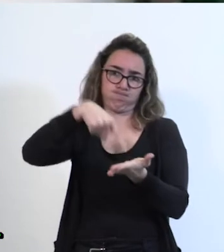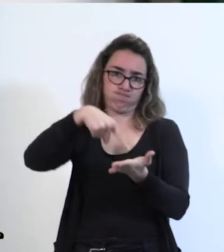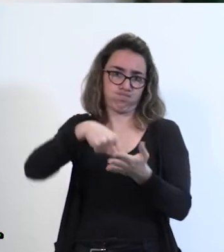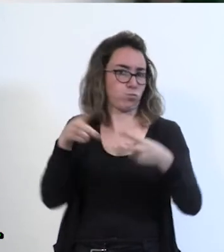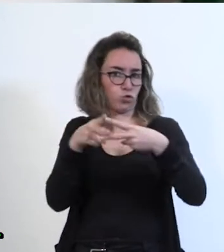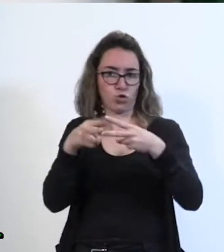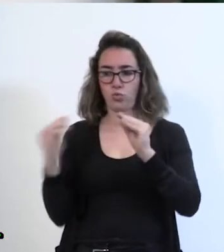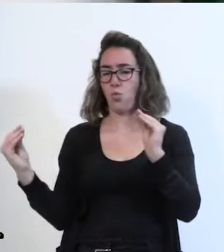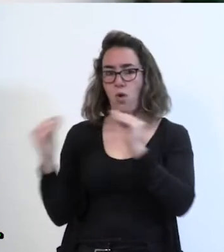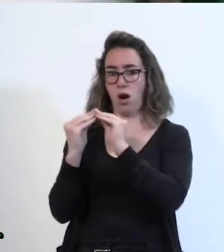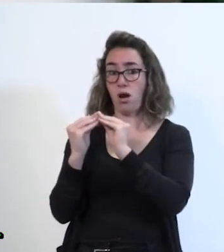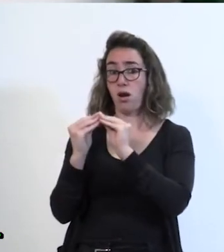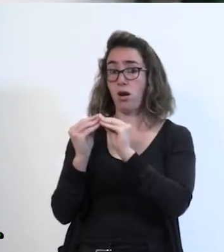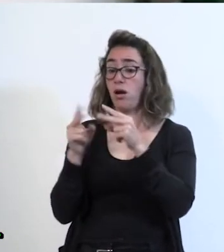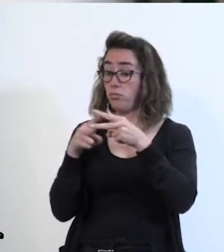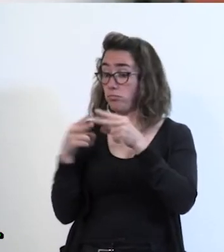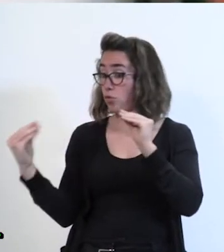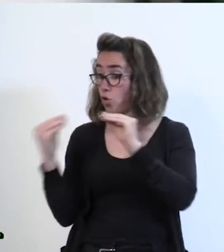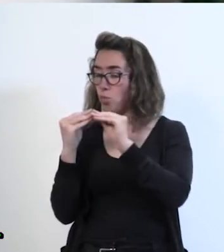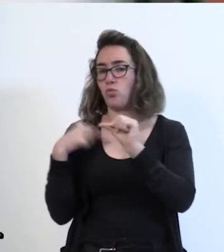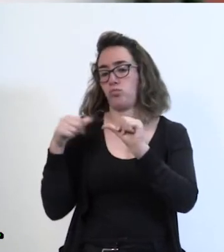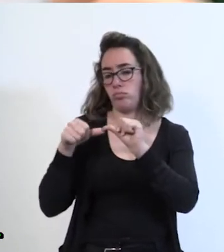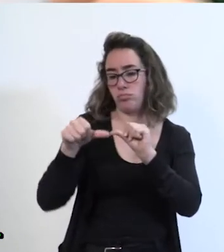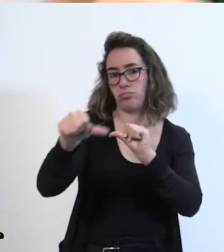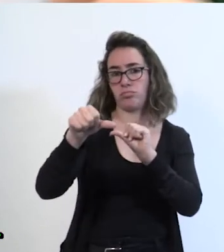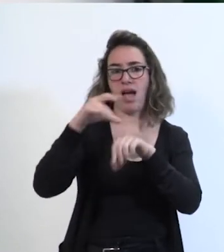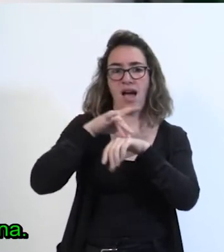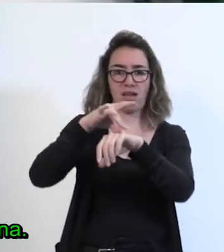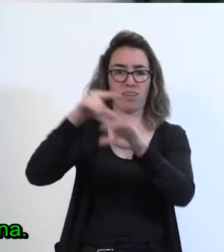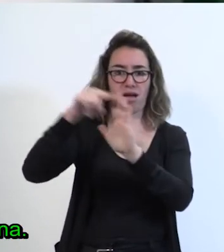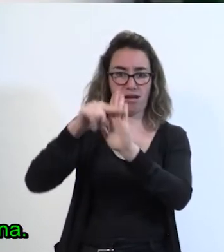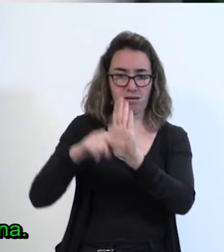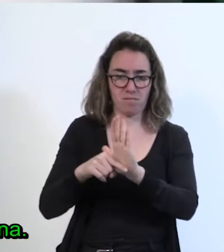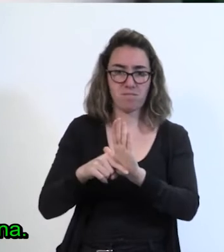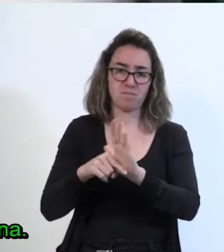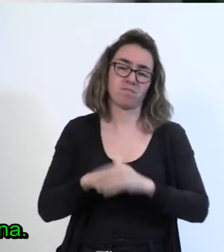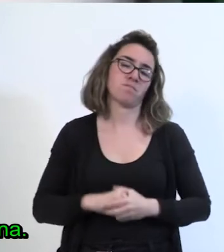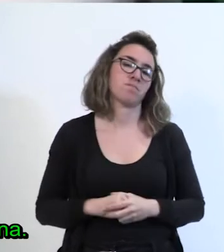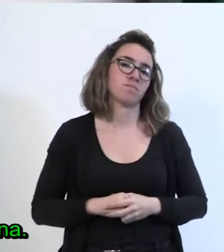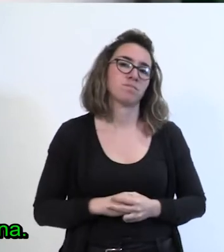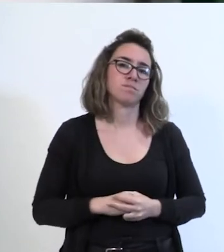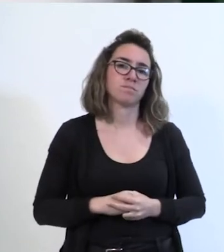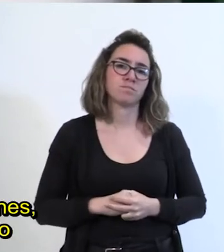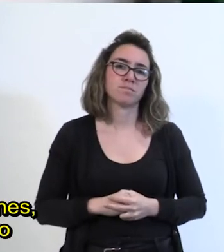Y a partir de ahí construimos una agenda común, pues, ¿verdad? Es La Sombrilla